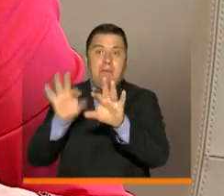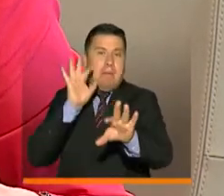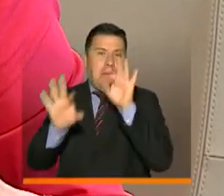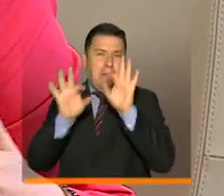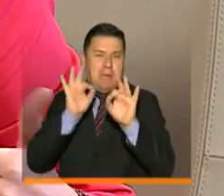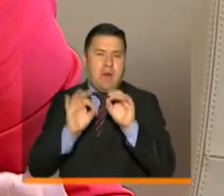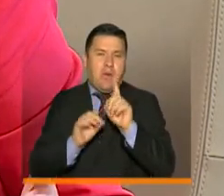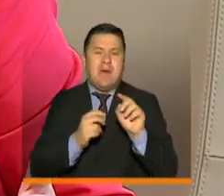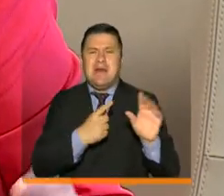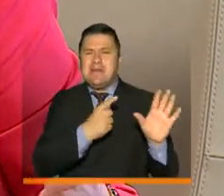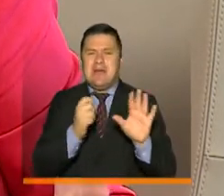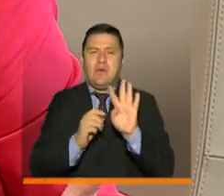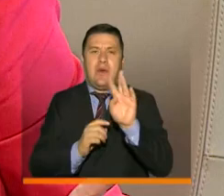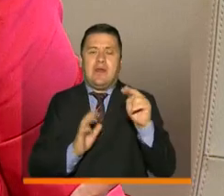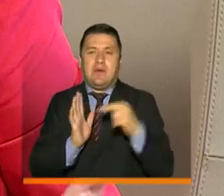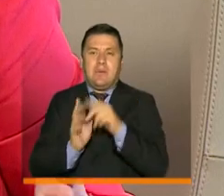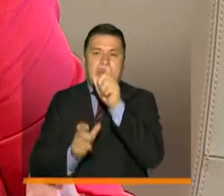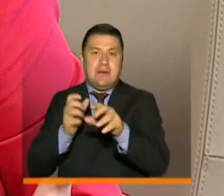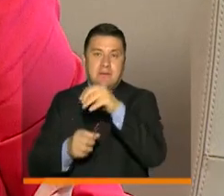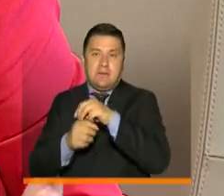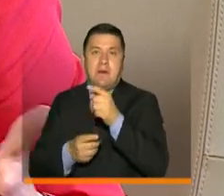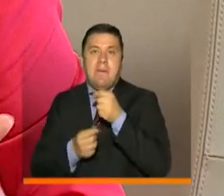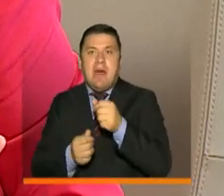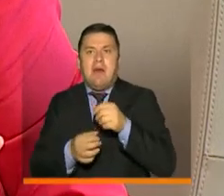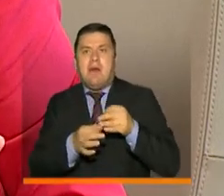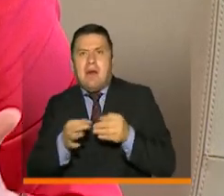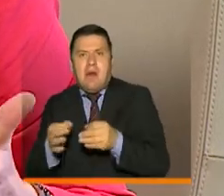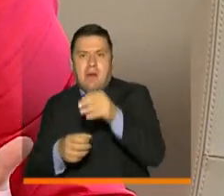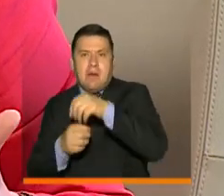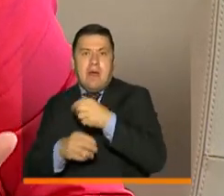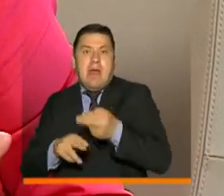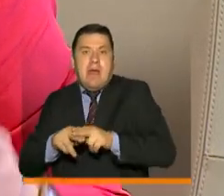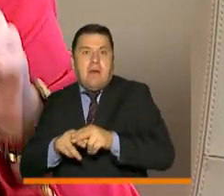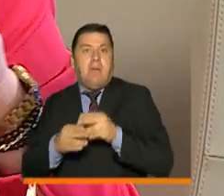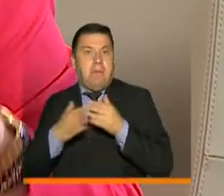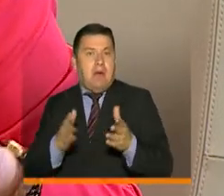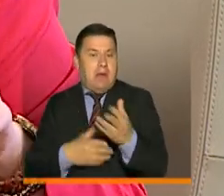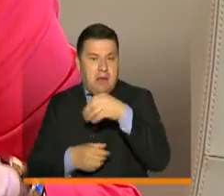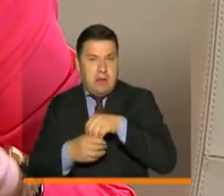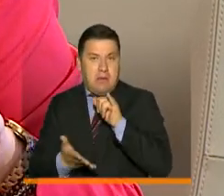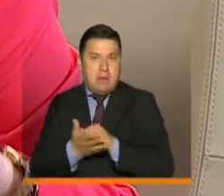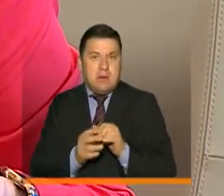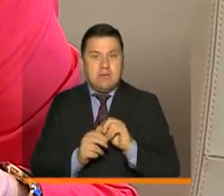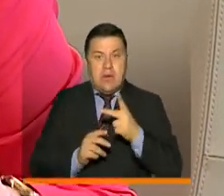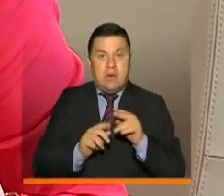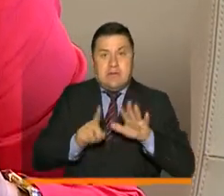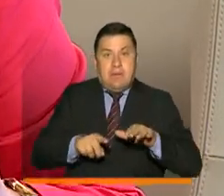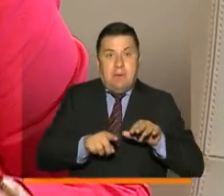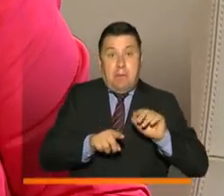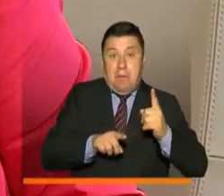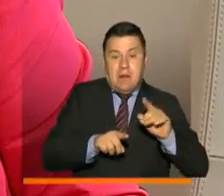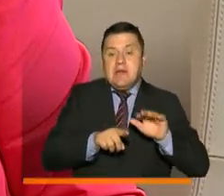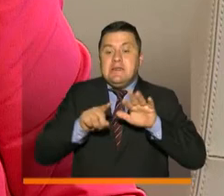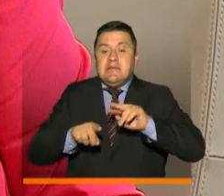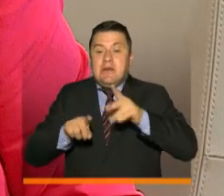han optado o por los temas de periodo de gracia, plazos, intereses, y está abierta para este segundo semestre